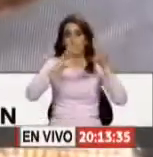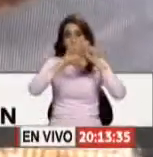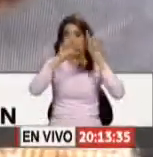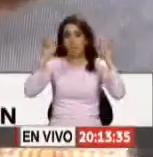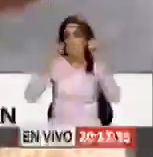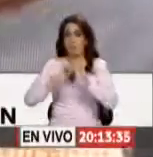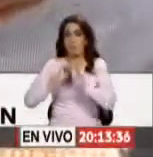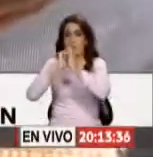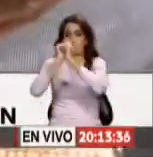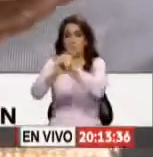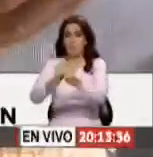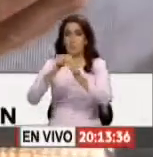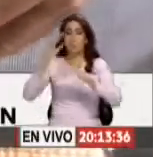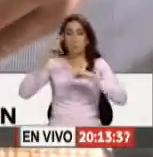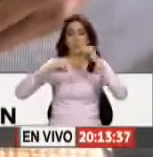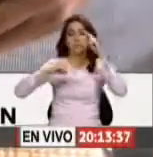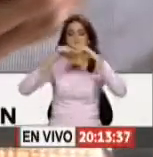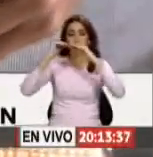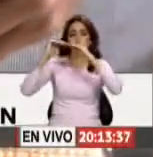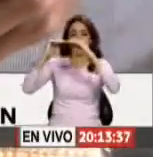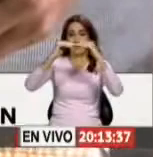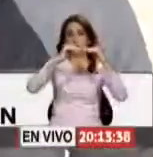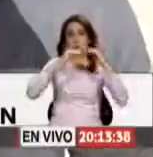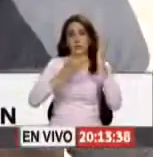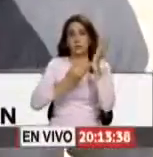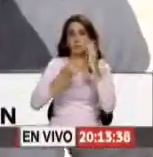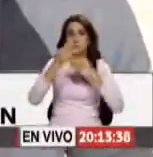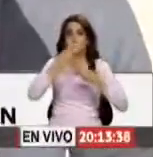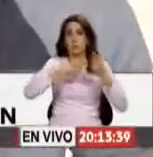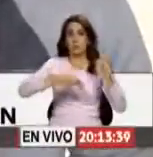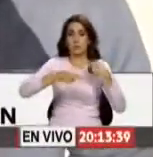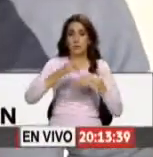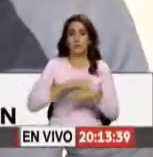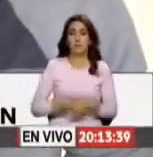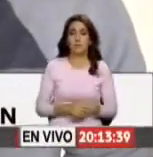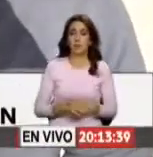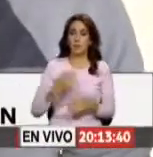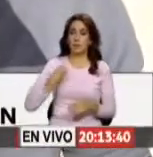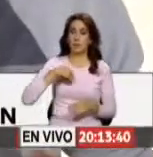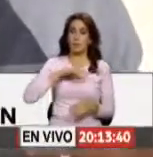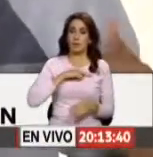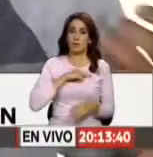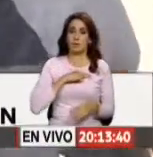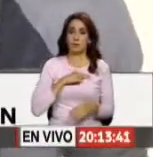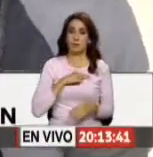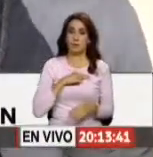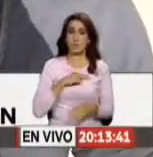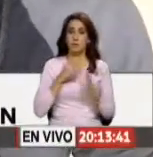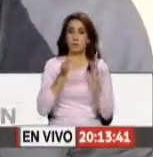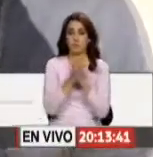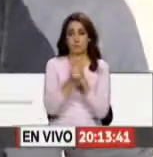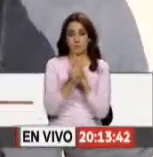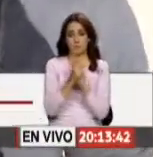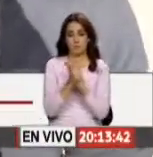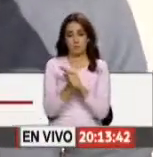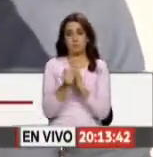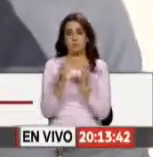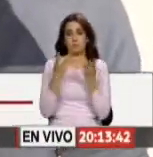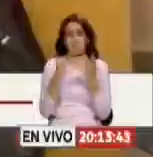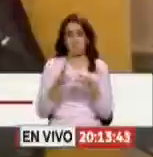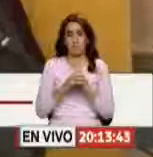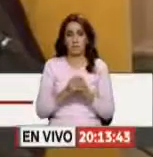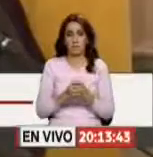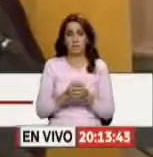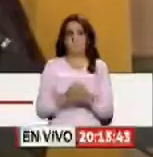acompañamiento en el proceso de la construcción del modelo de negocio. Hemos estado con Impulso Joven en capacitaciones, nos ha estado